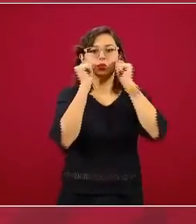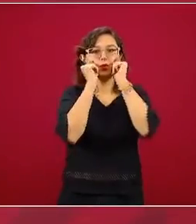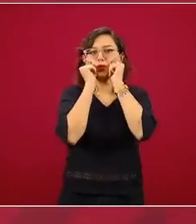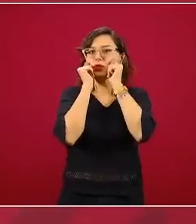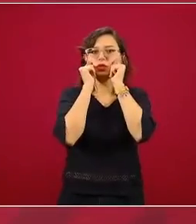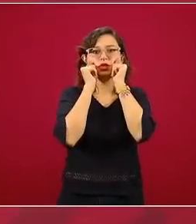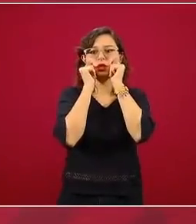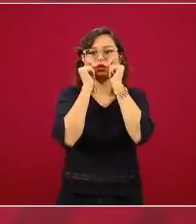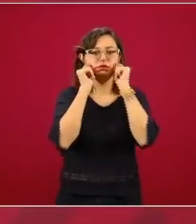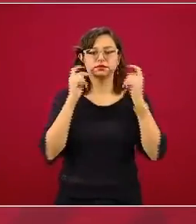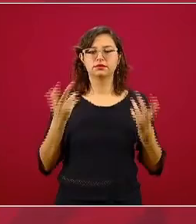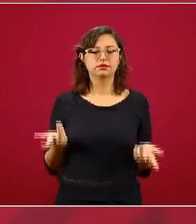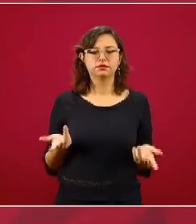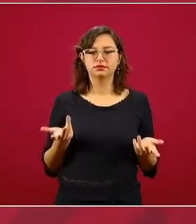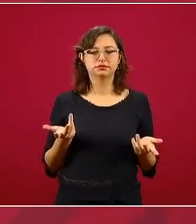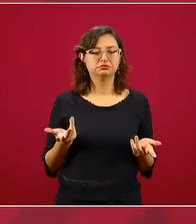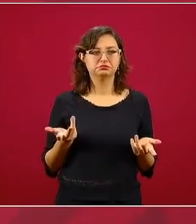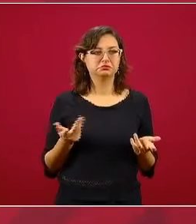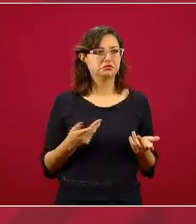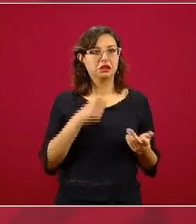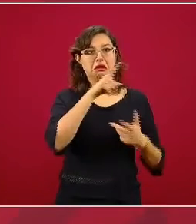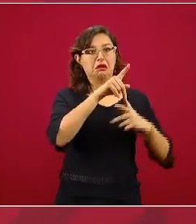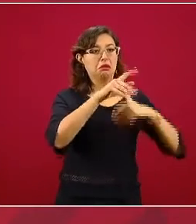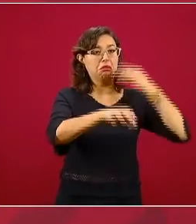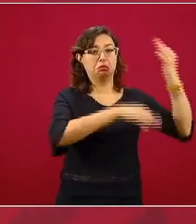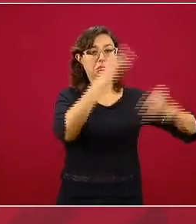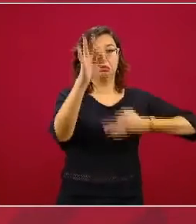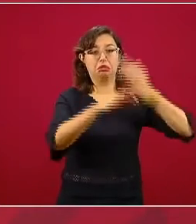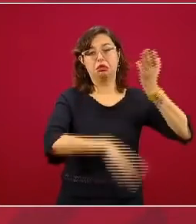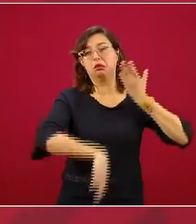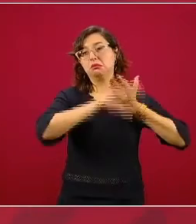no nos va a hacer cambiar eso,